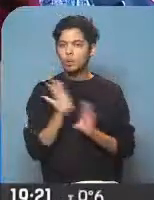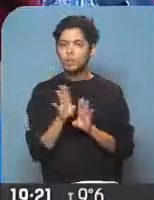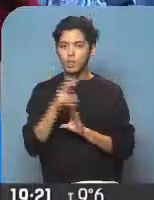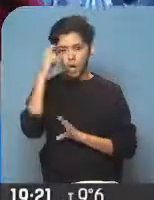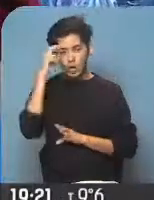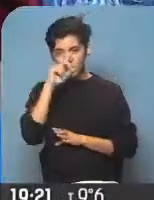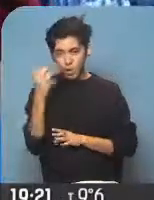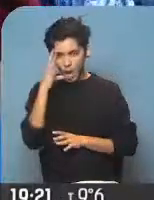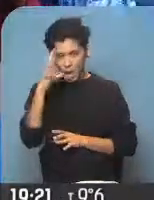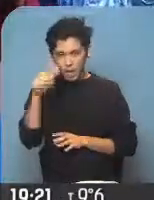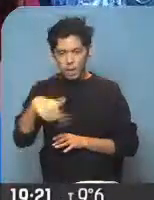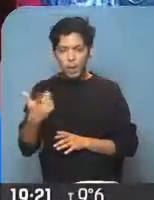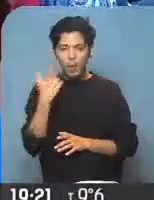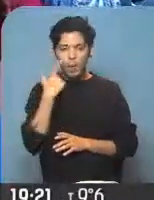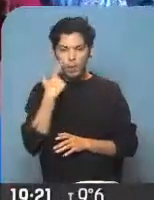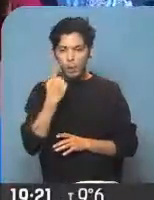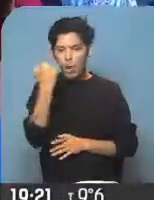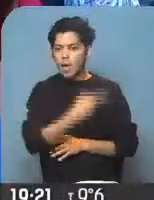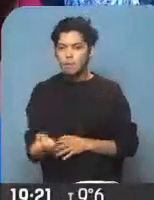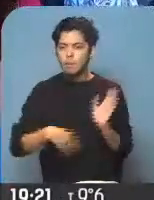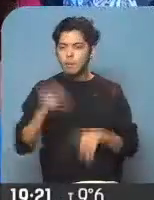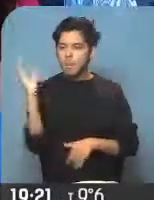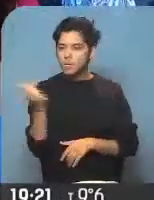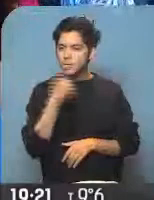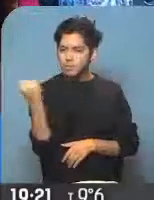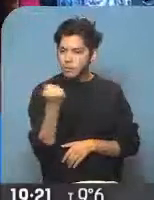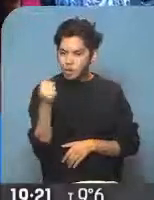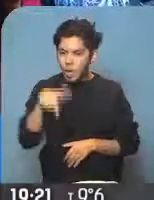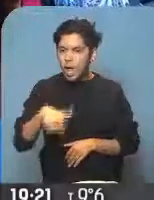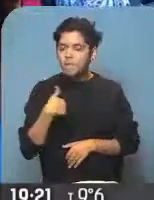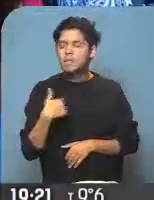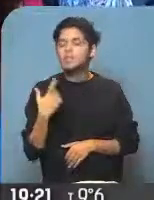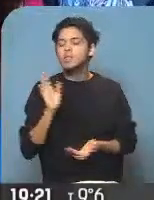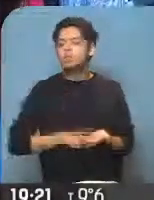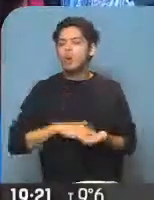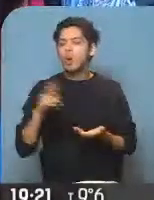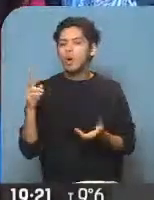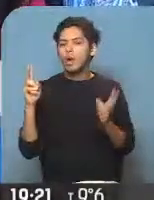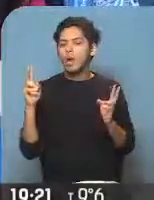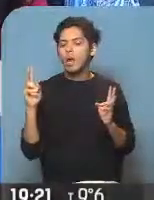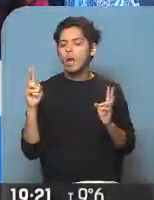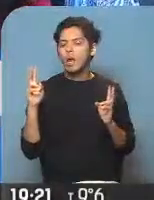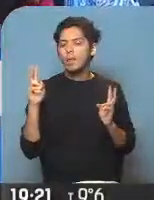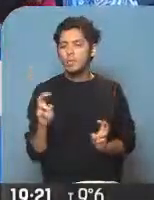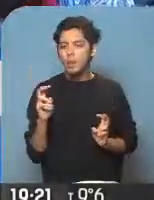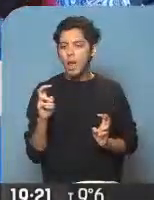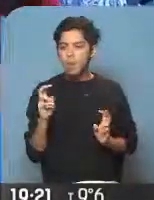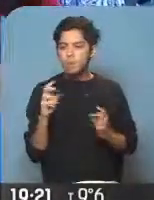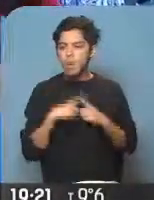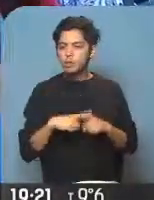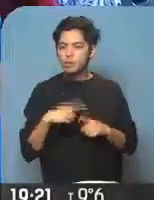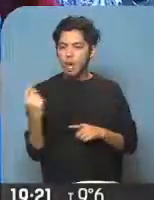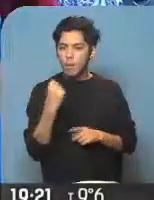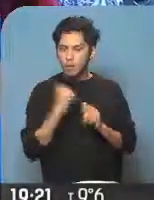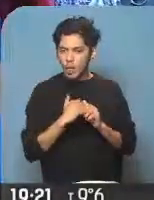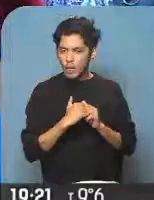Nacional. Recordamos que estamos viviendo una de las semanas más clave que tiene que ver con, bueno, con la discusión histórica que